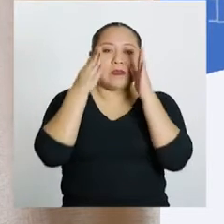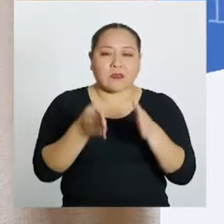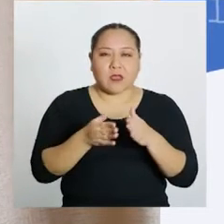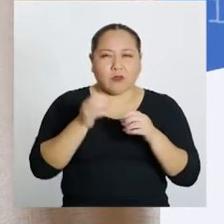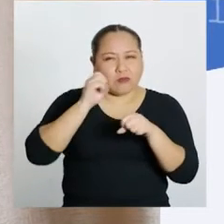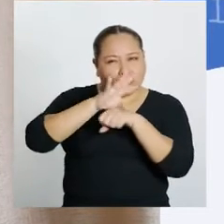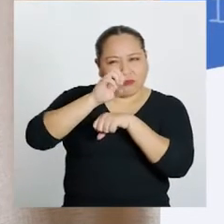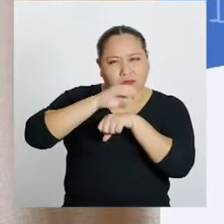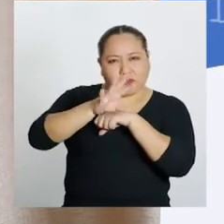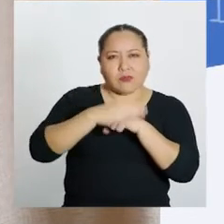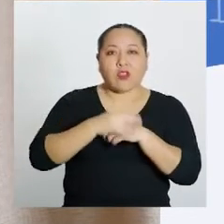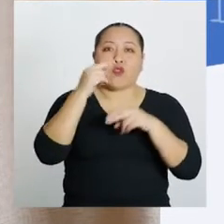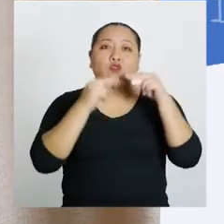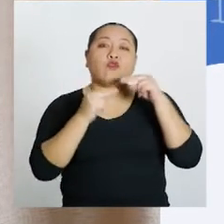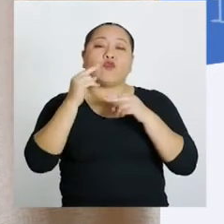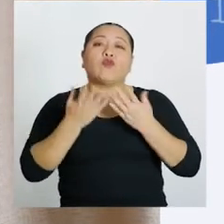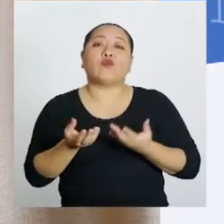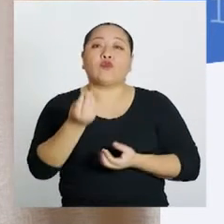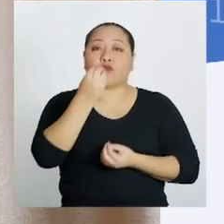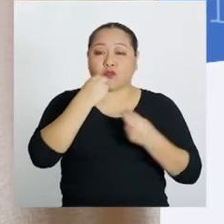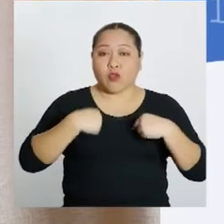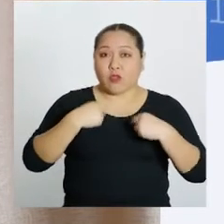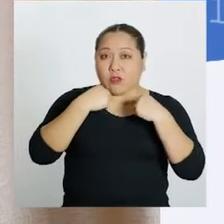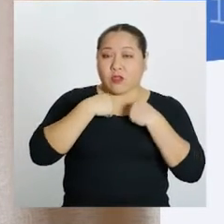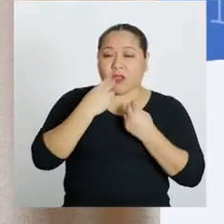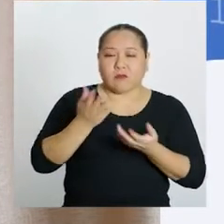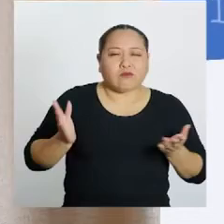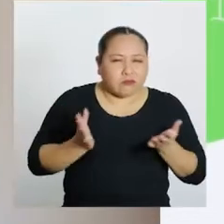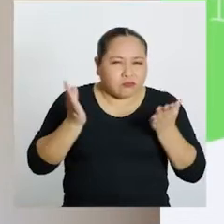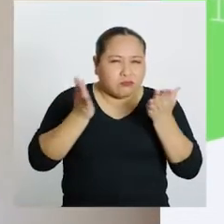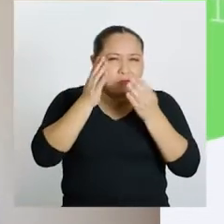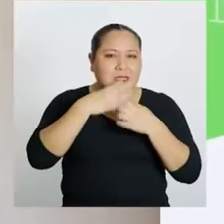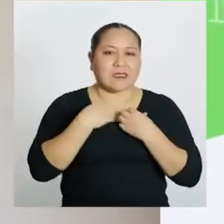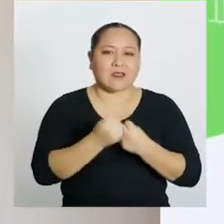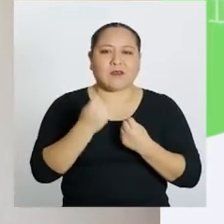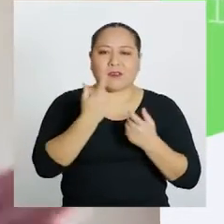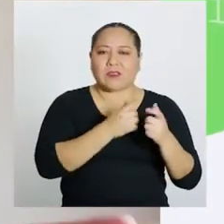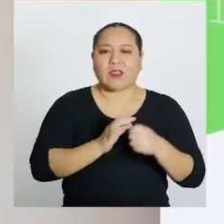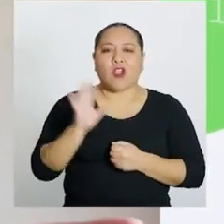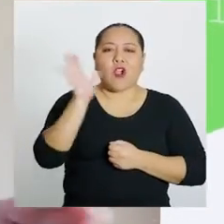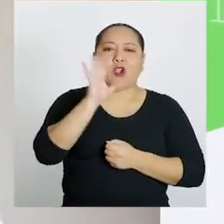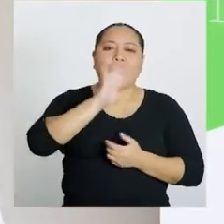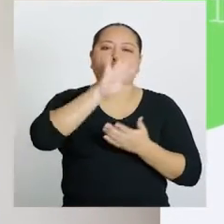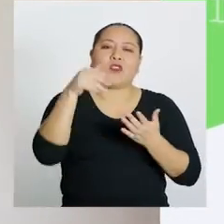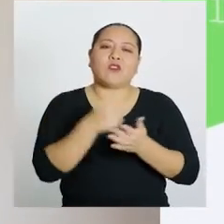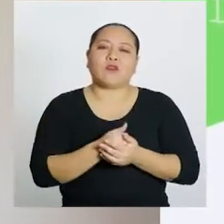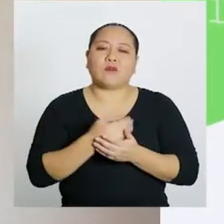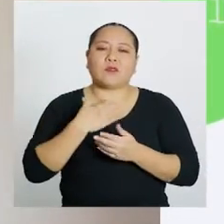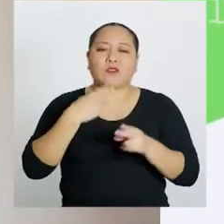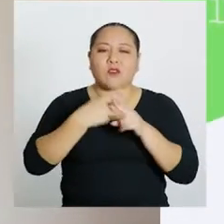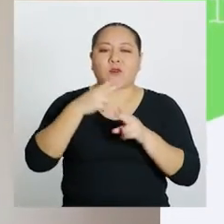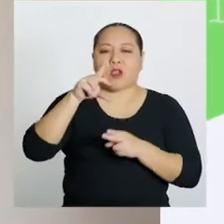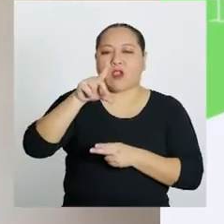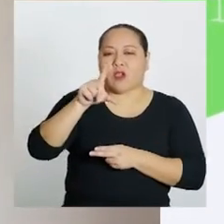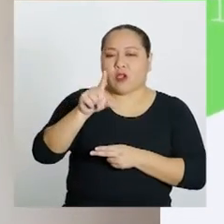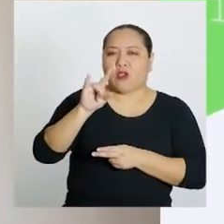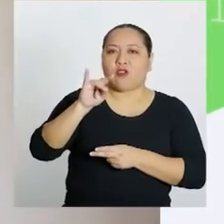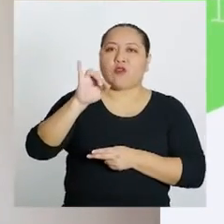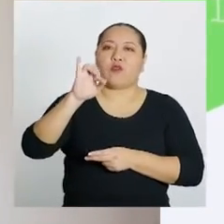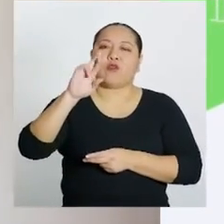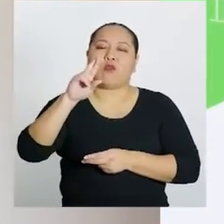consultoría nutricional y promoción de la salud. Estoy lista para sus preguntas. Hola a todas y todos, soy Lourdes de